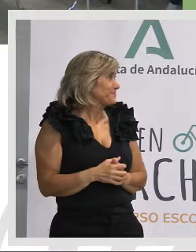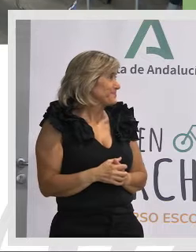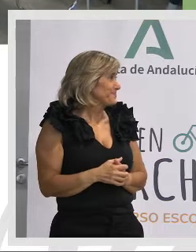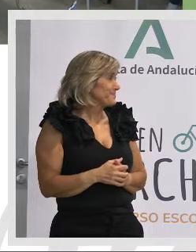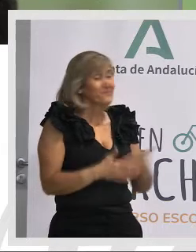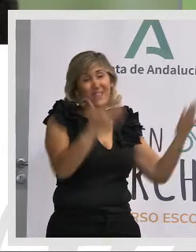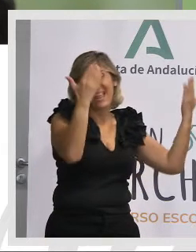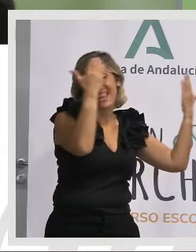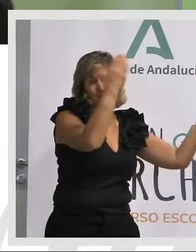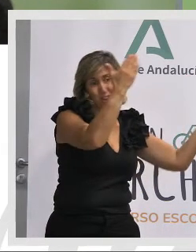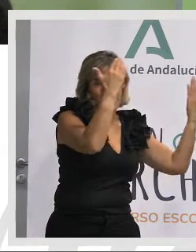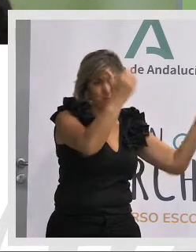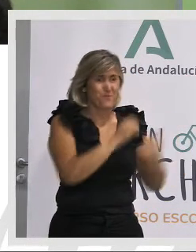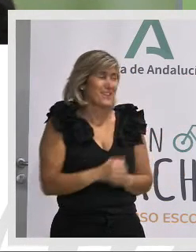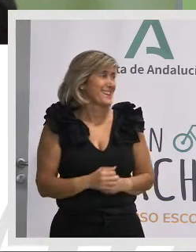Gracias. Enhorabuena de nuevo.